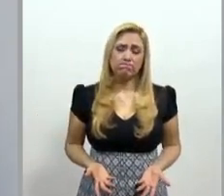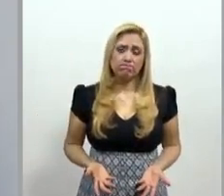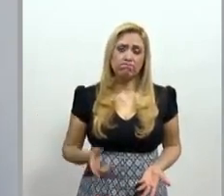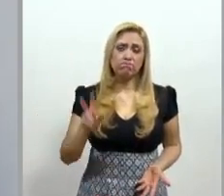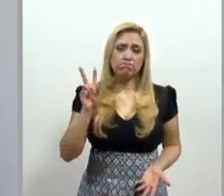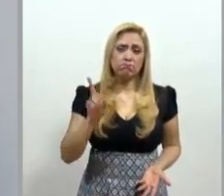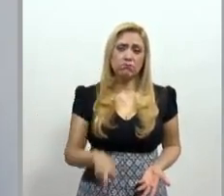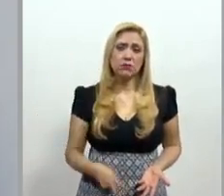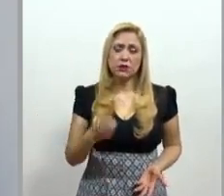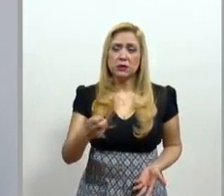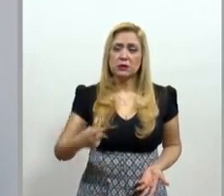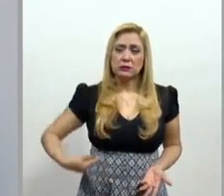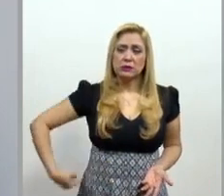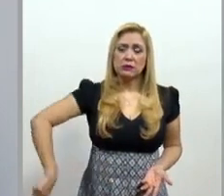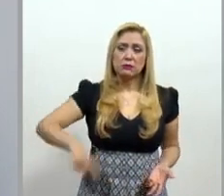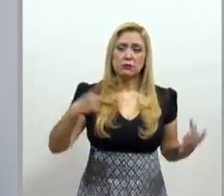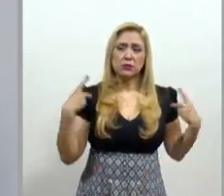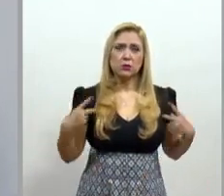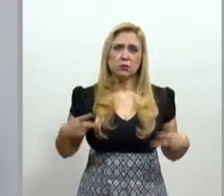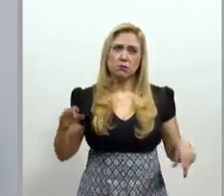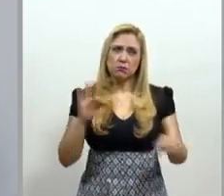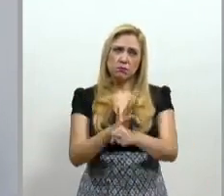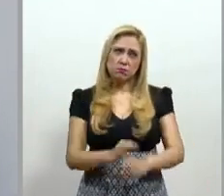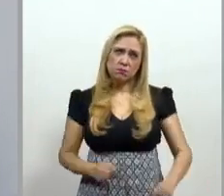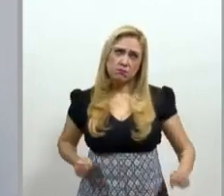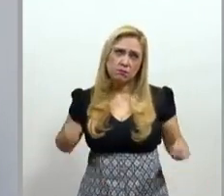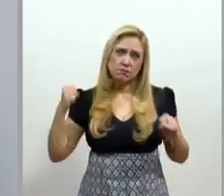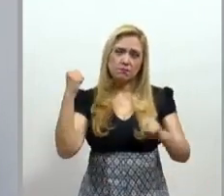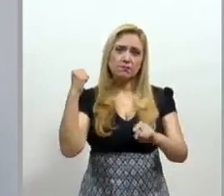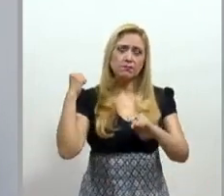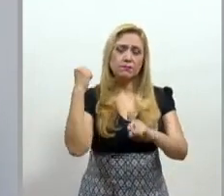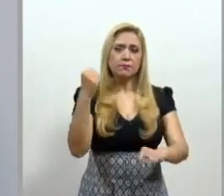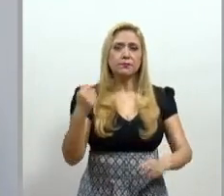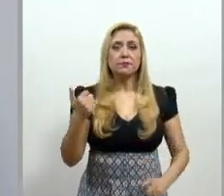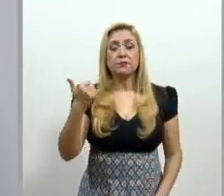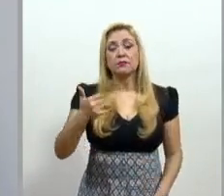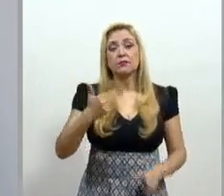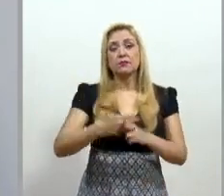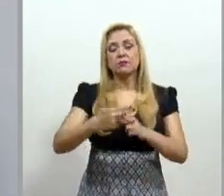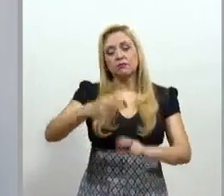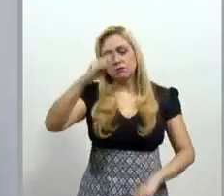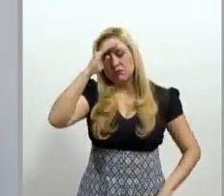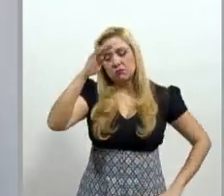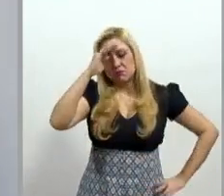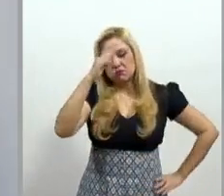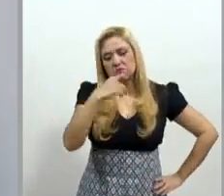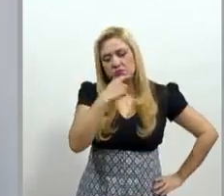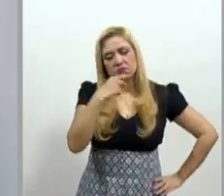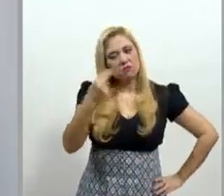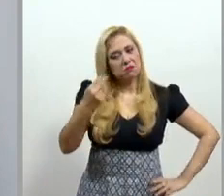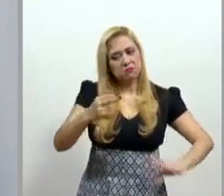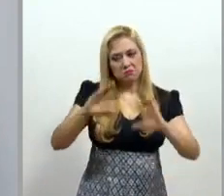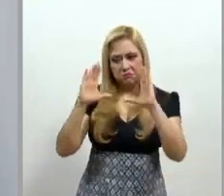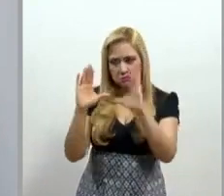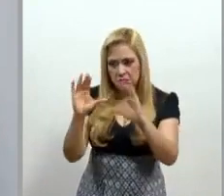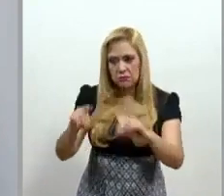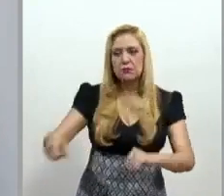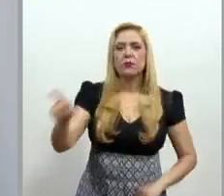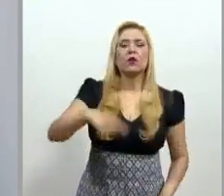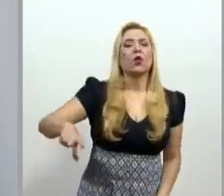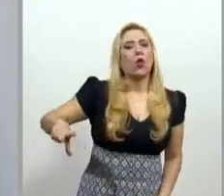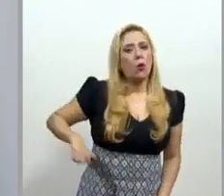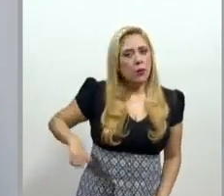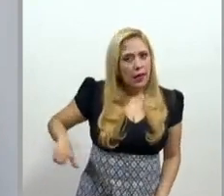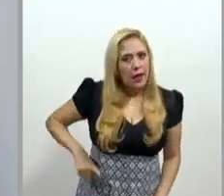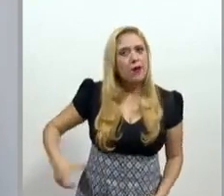los diferentes sectores sociales y que han incluso buscado que se capacite y que se fortalezca la